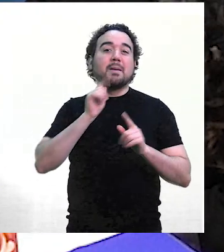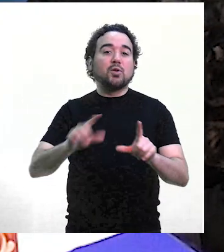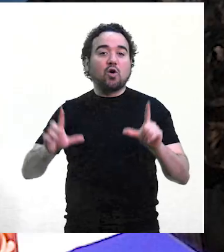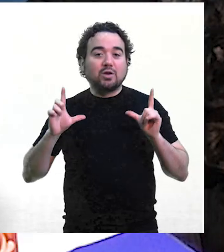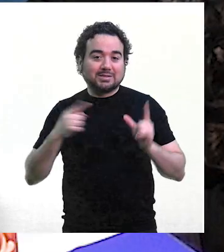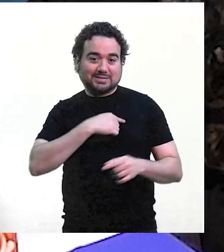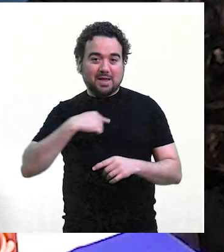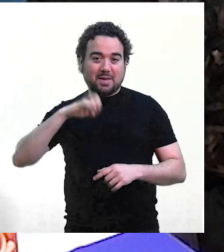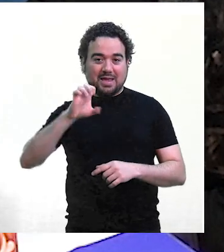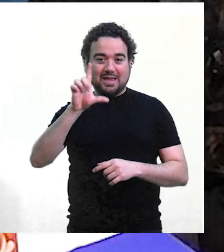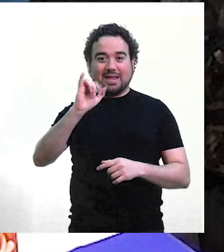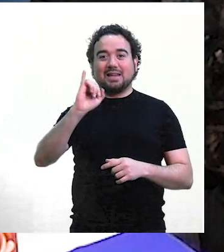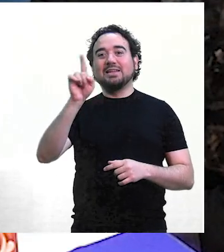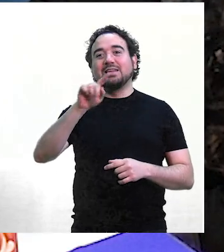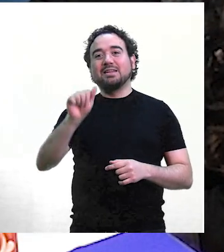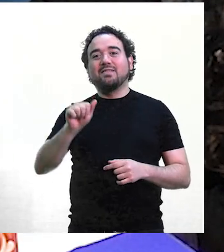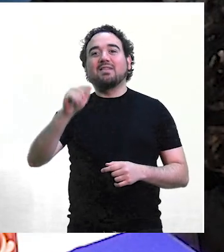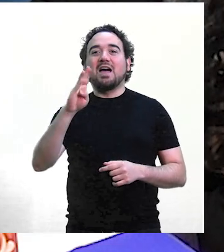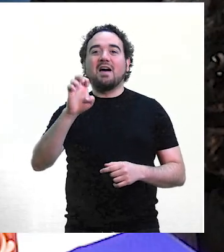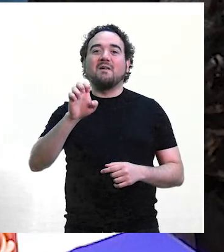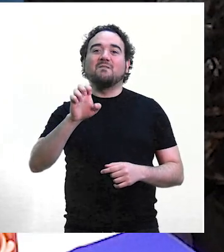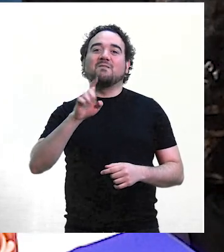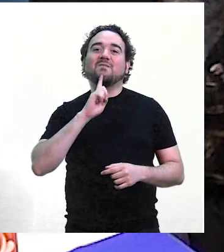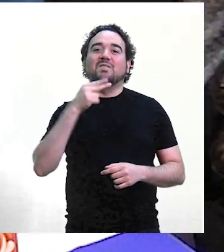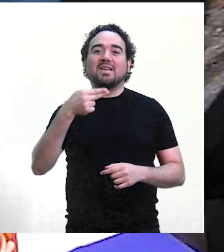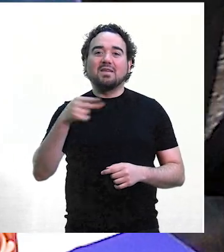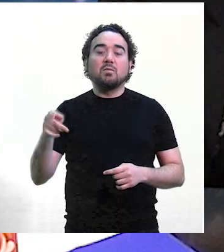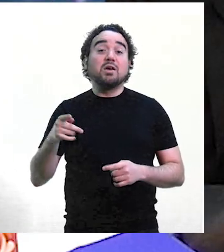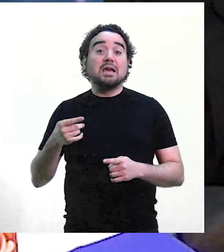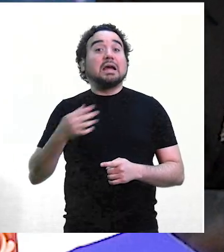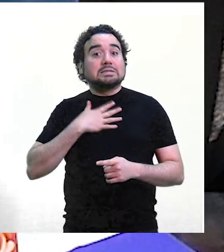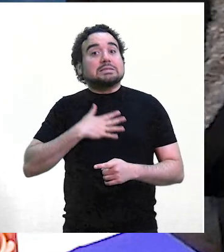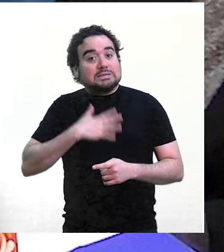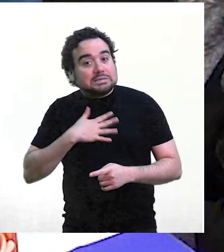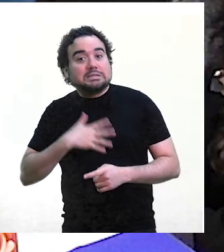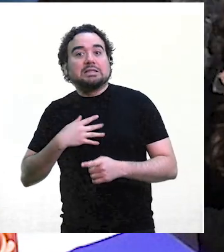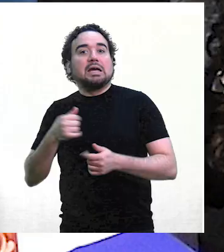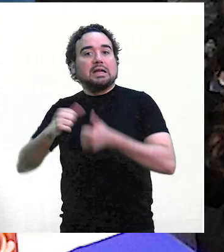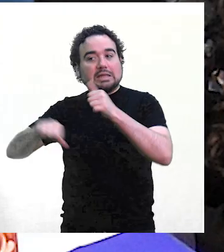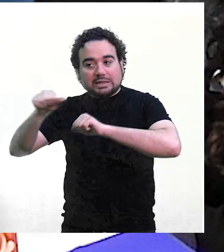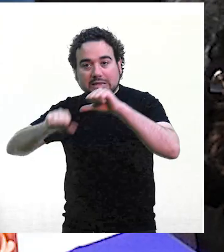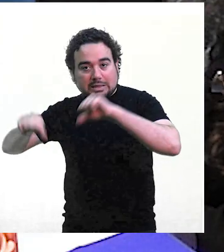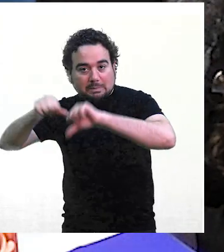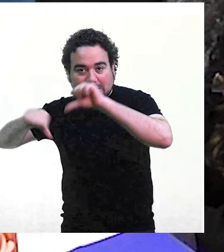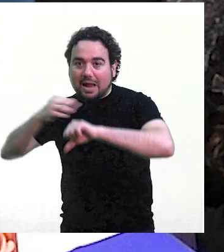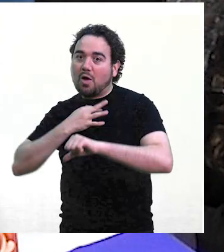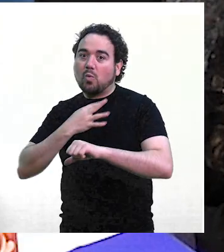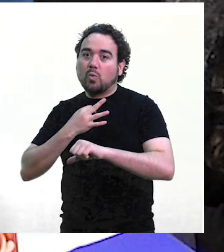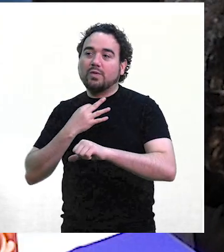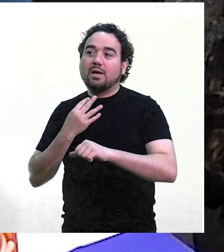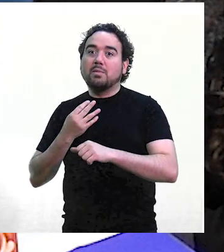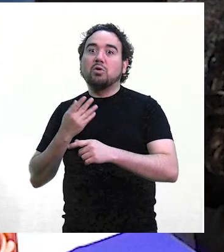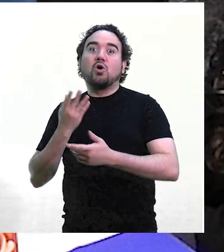contexto, la protagonista se llama Elizabeth y es una química frustrada que se logra